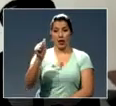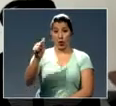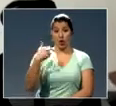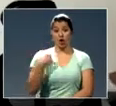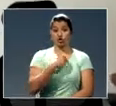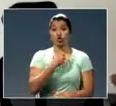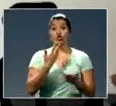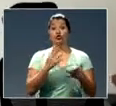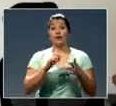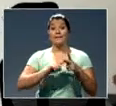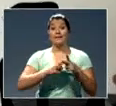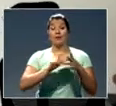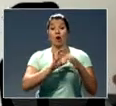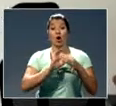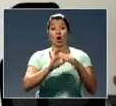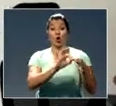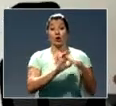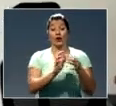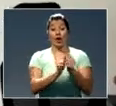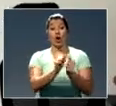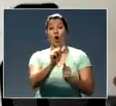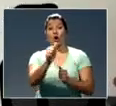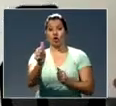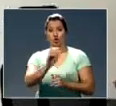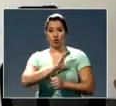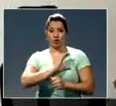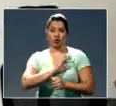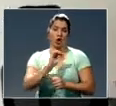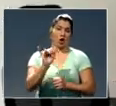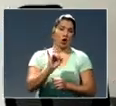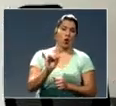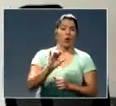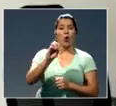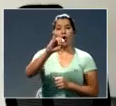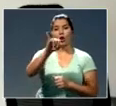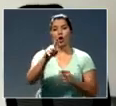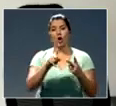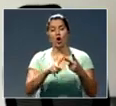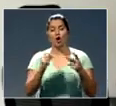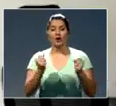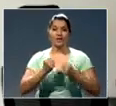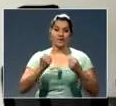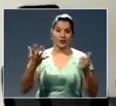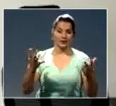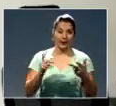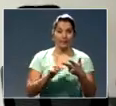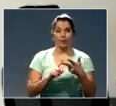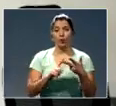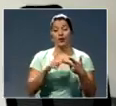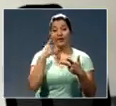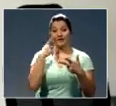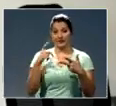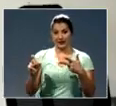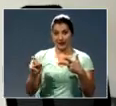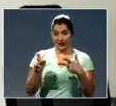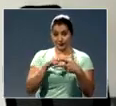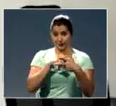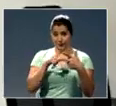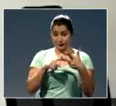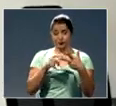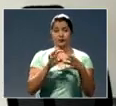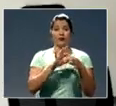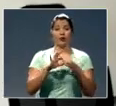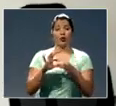coordinada con otras autoridades como el organismo de investigación judicial, la fuerza pública, inclusive en esto también con la fiscalía,